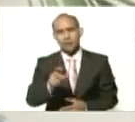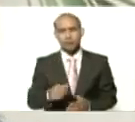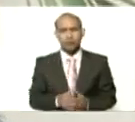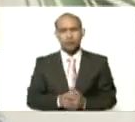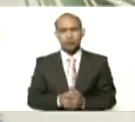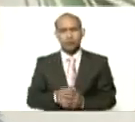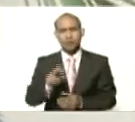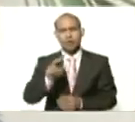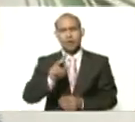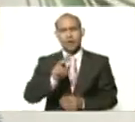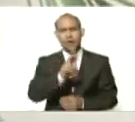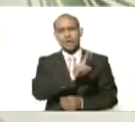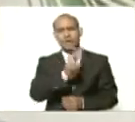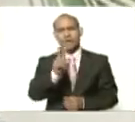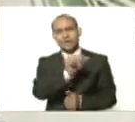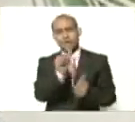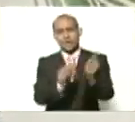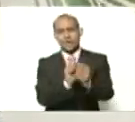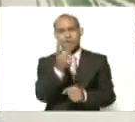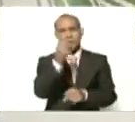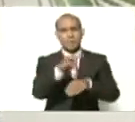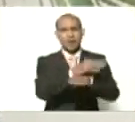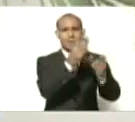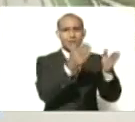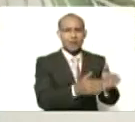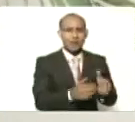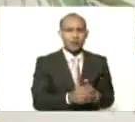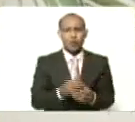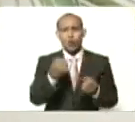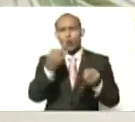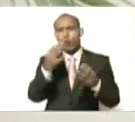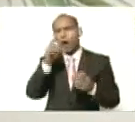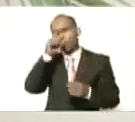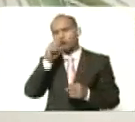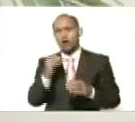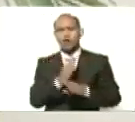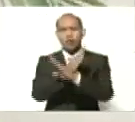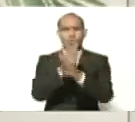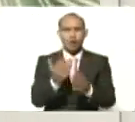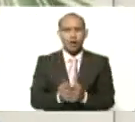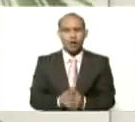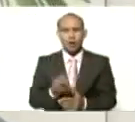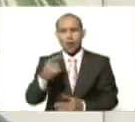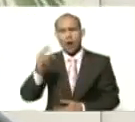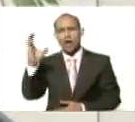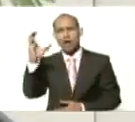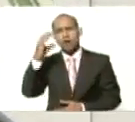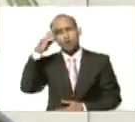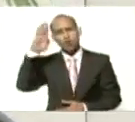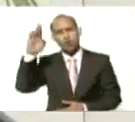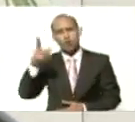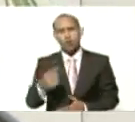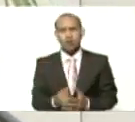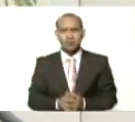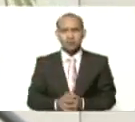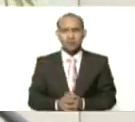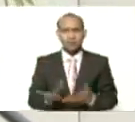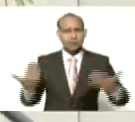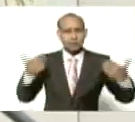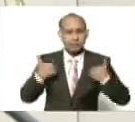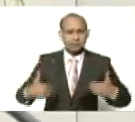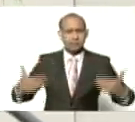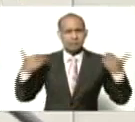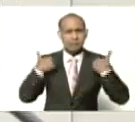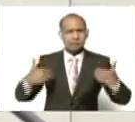al viceprimer ministro Cabrizas, ¿cuántos años de bloqueo lleva ya Cuba, de padecimiento, de